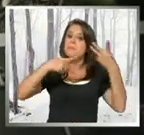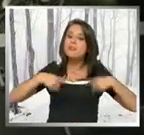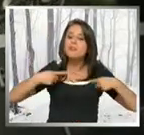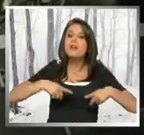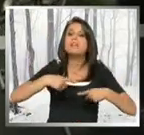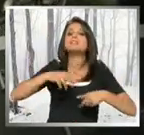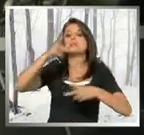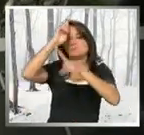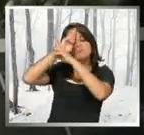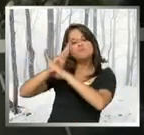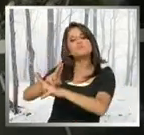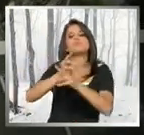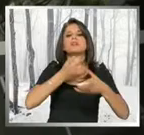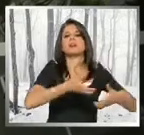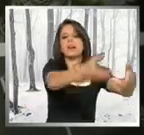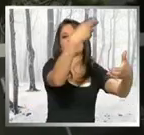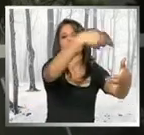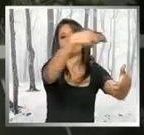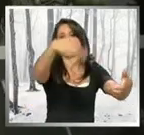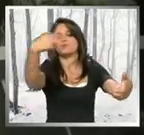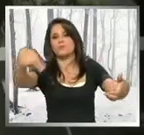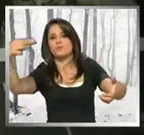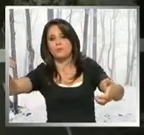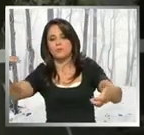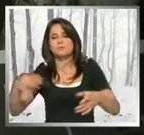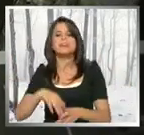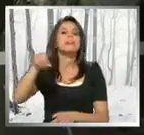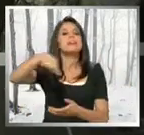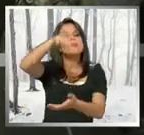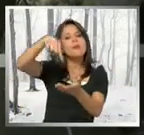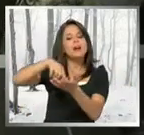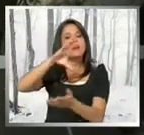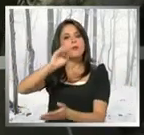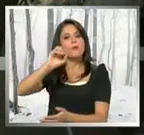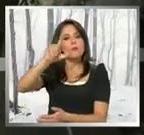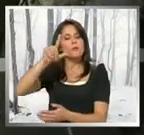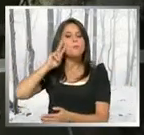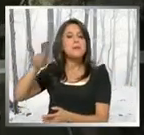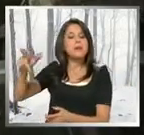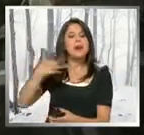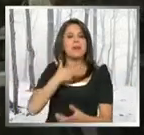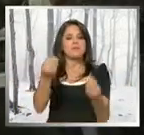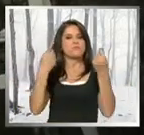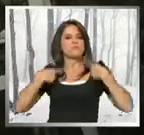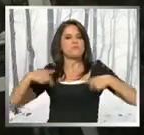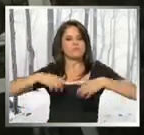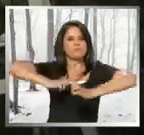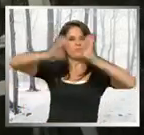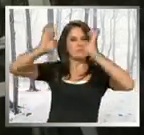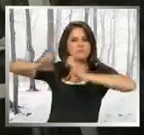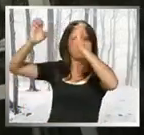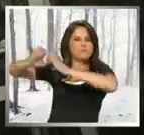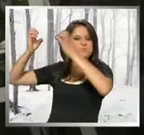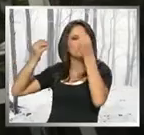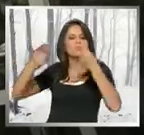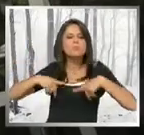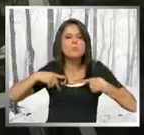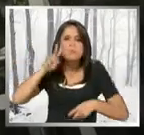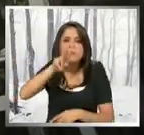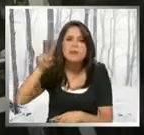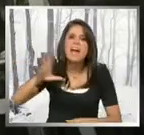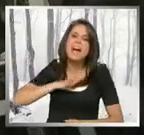vemos ahora mismo, el Poliforum Siqueiros. En esta colonia, que es ejemplo de urbanismo, y ejemplo de cómo conviven